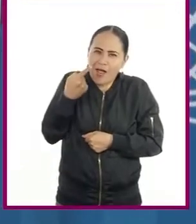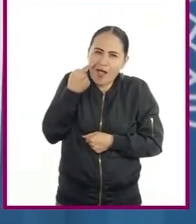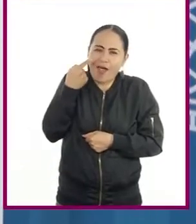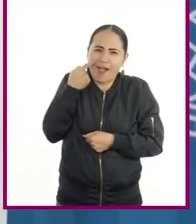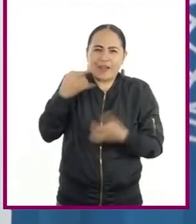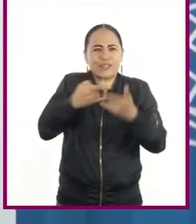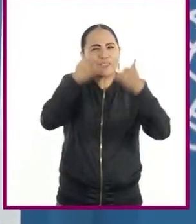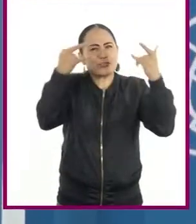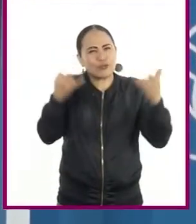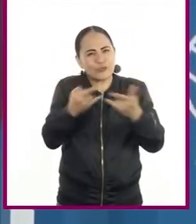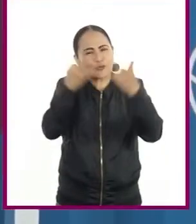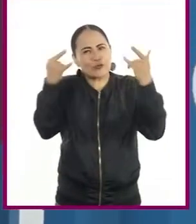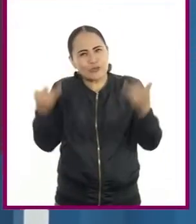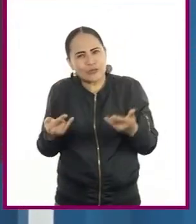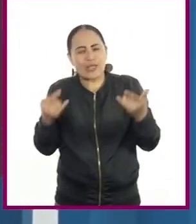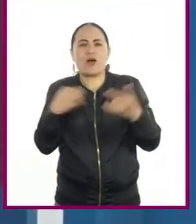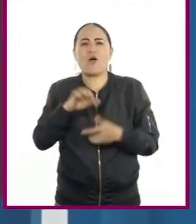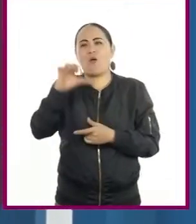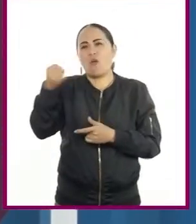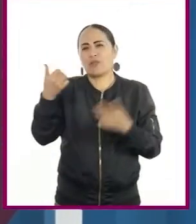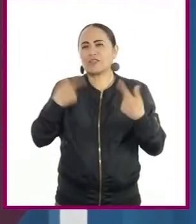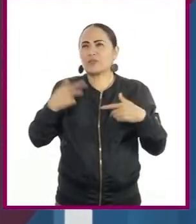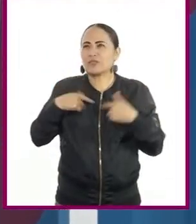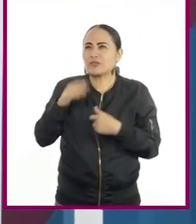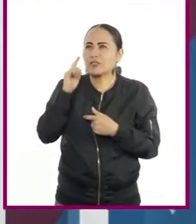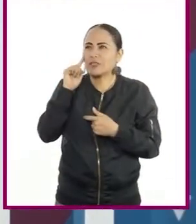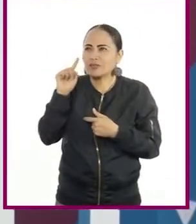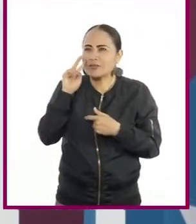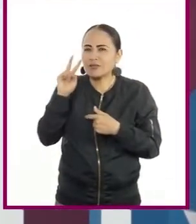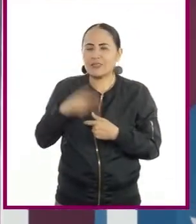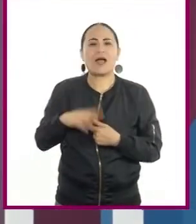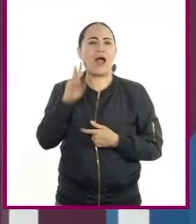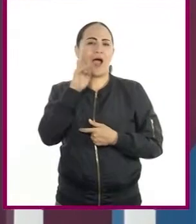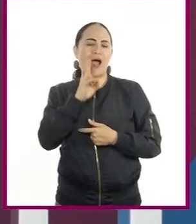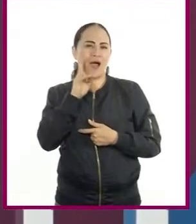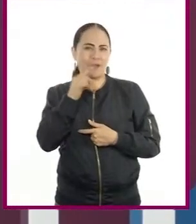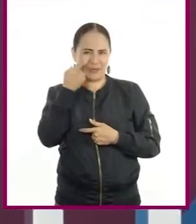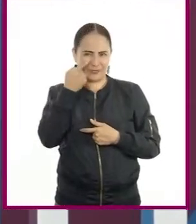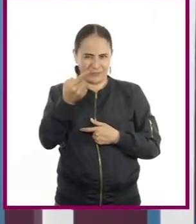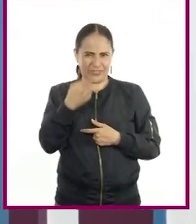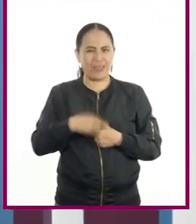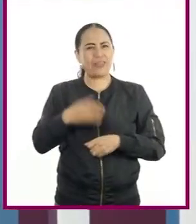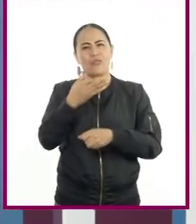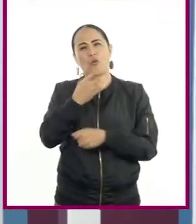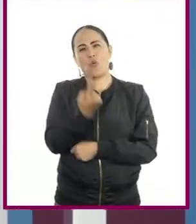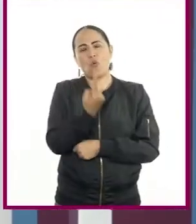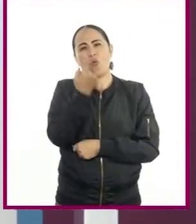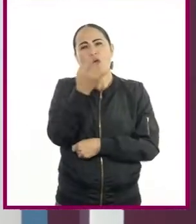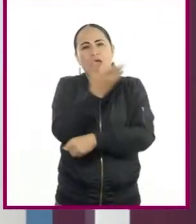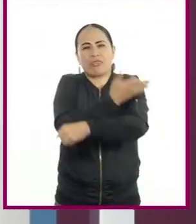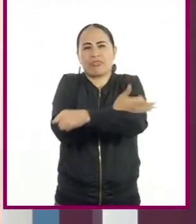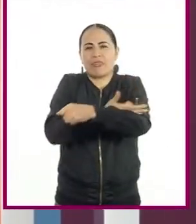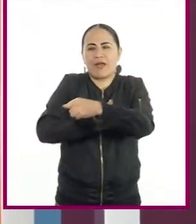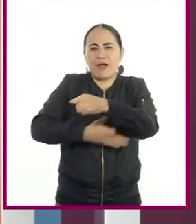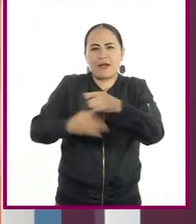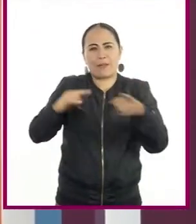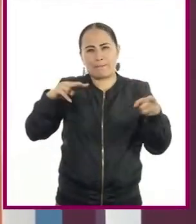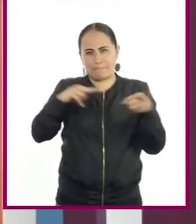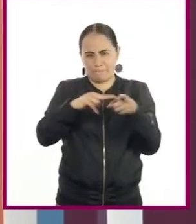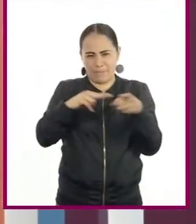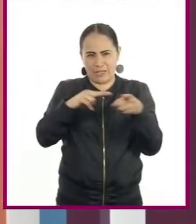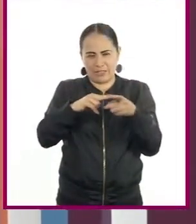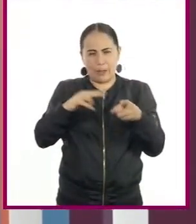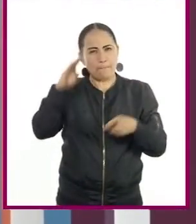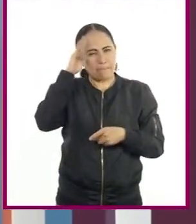e historias y que nos las cuenten. Veamos y escuchemos Una tarde en el parque. Reflexionen si alguna